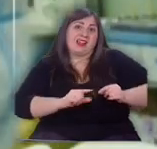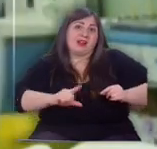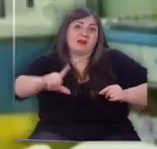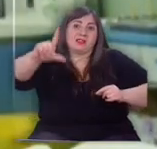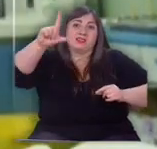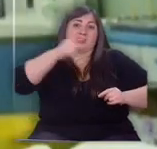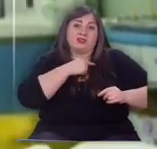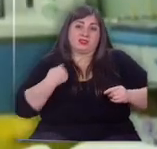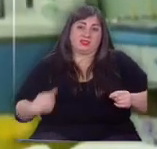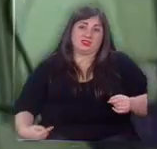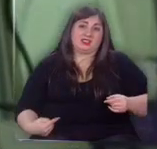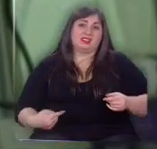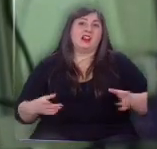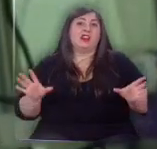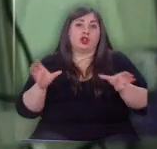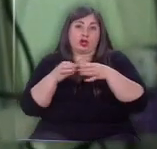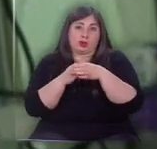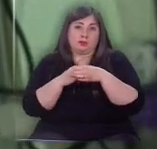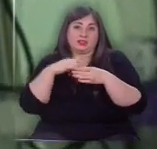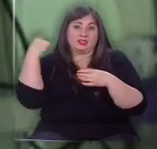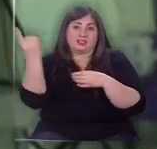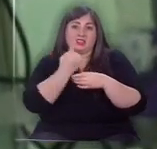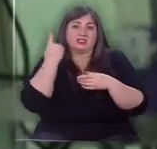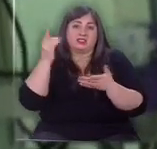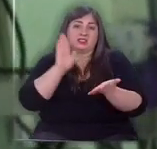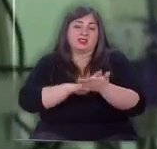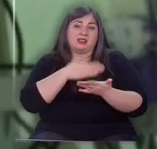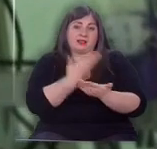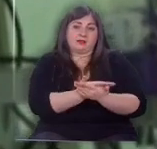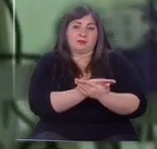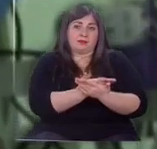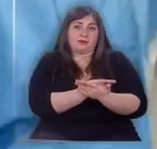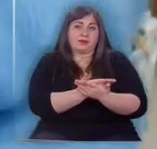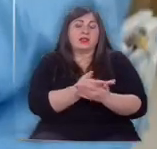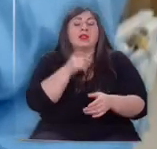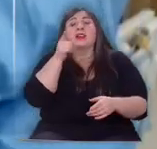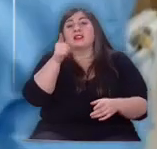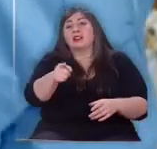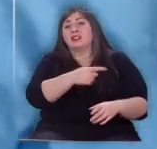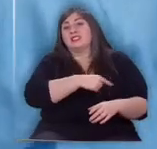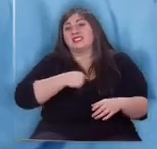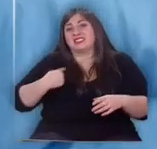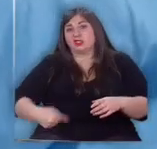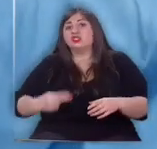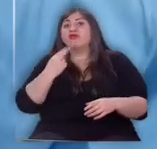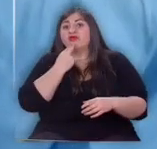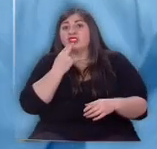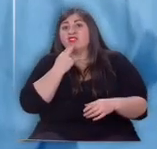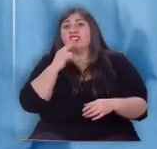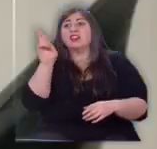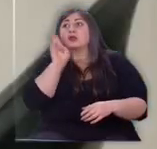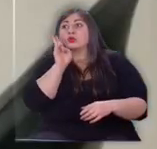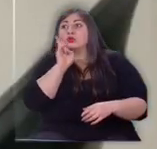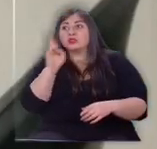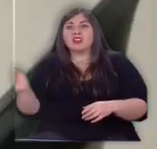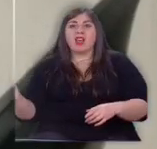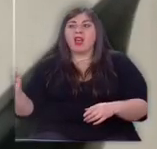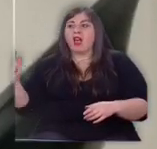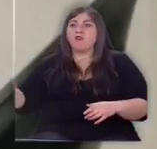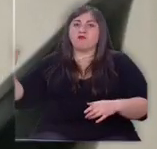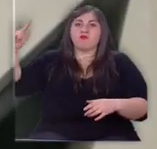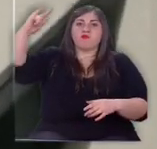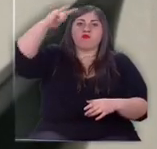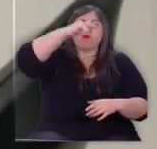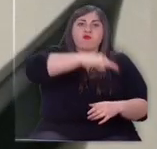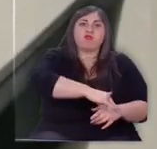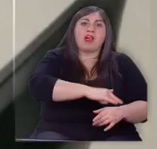según informó este lunes la Comisión Nacional de Sanidad. Se trata en su mayoría de chinos residentes en Rusia que volaron desde Moscú